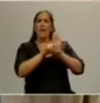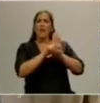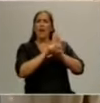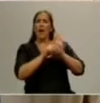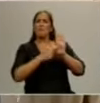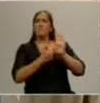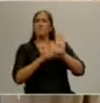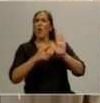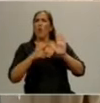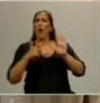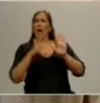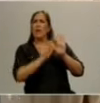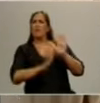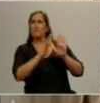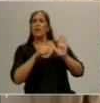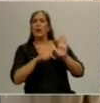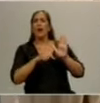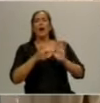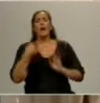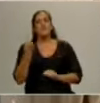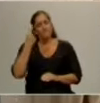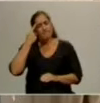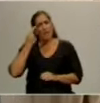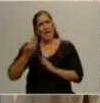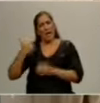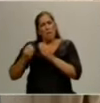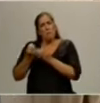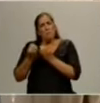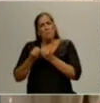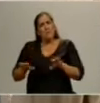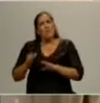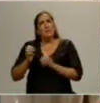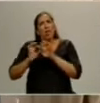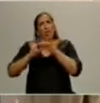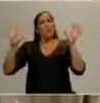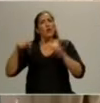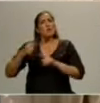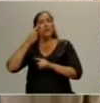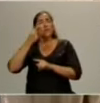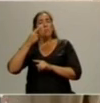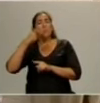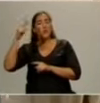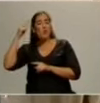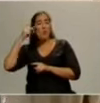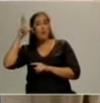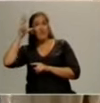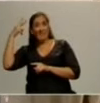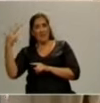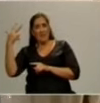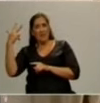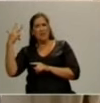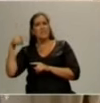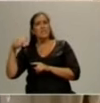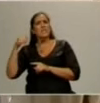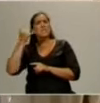estigmas que arrastrábamos desde inicios de la democracia allá por 1983. Combatir la impunidad se convirtió